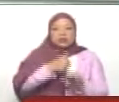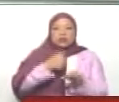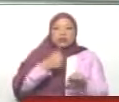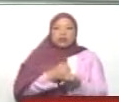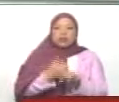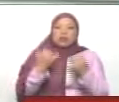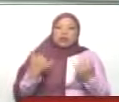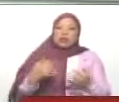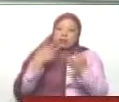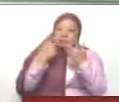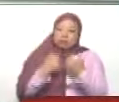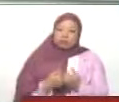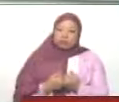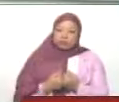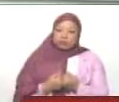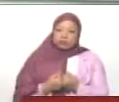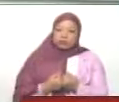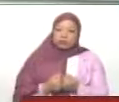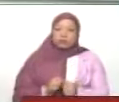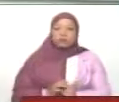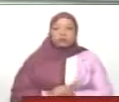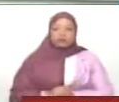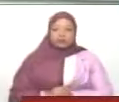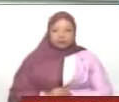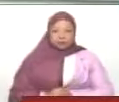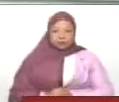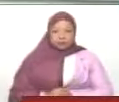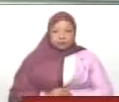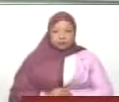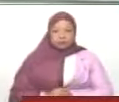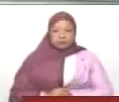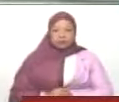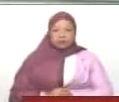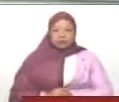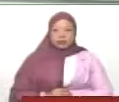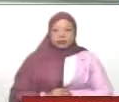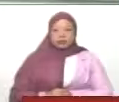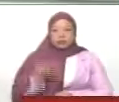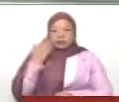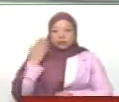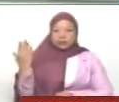Javier, ¿qué me dice, Javier? Pero ya va, espérate. Mira lo que me llegó aquí.